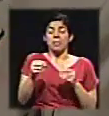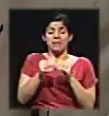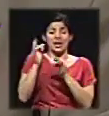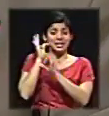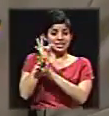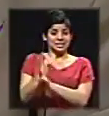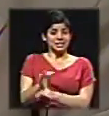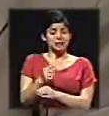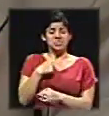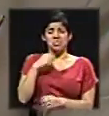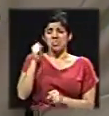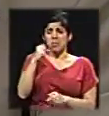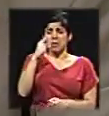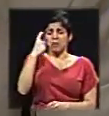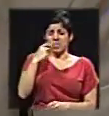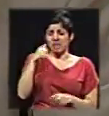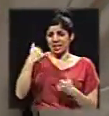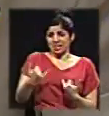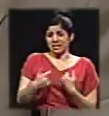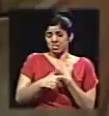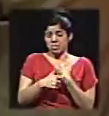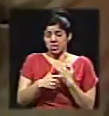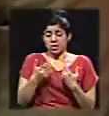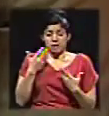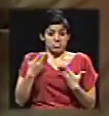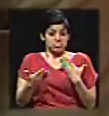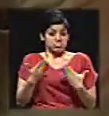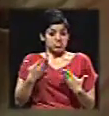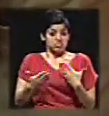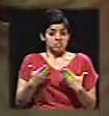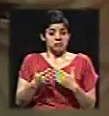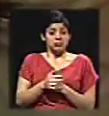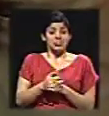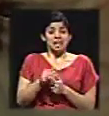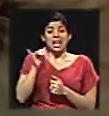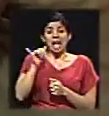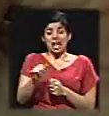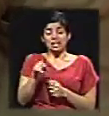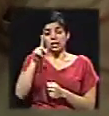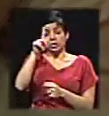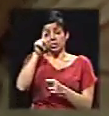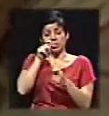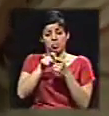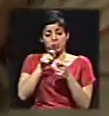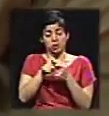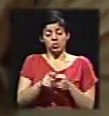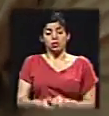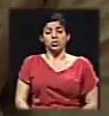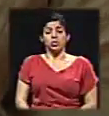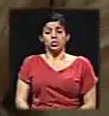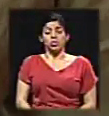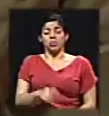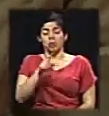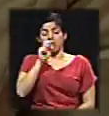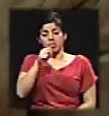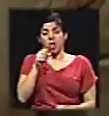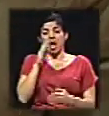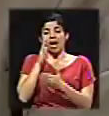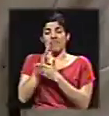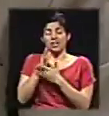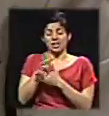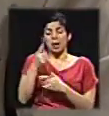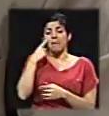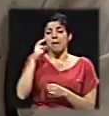Sí. Y uno podría preguntarse si en este momento quizás ese puede ser un factor que juegue para que haya